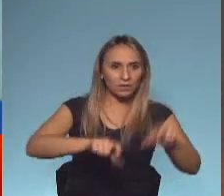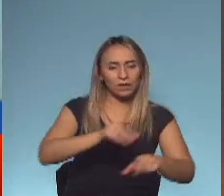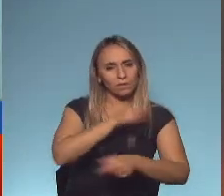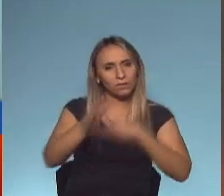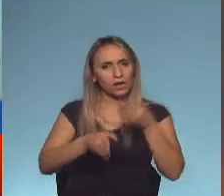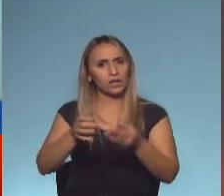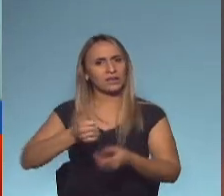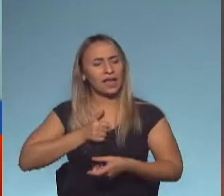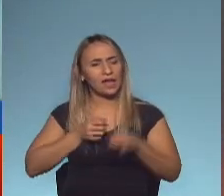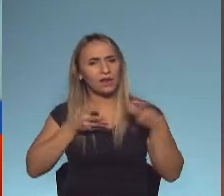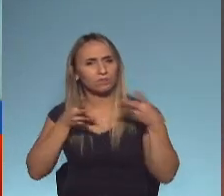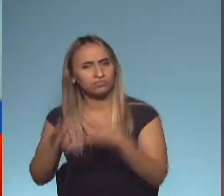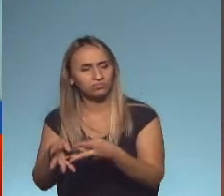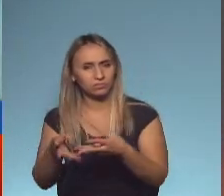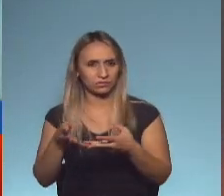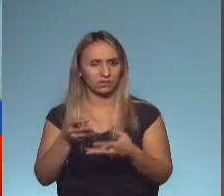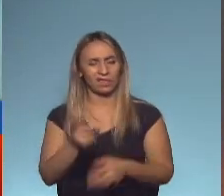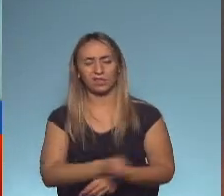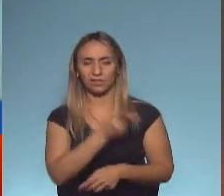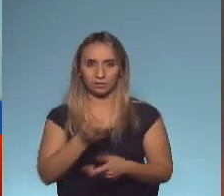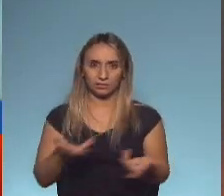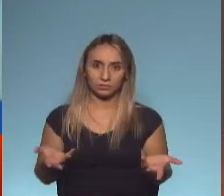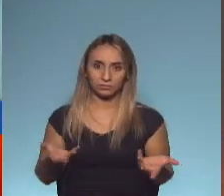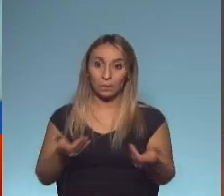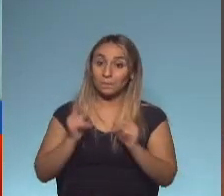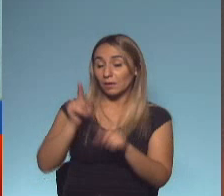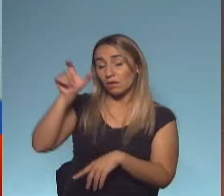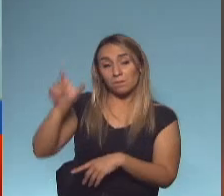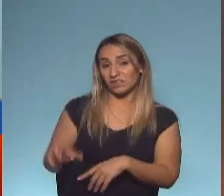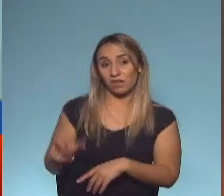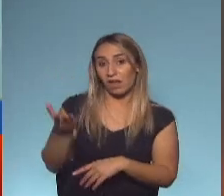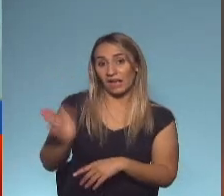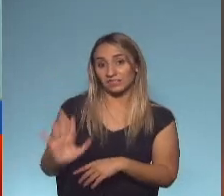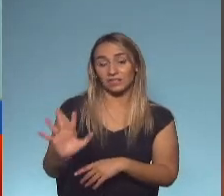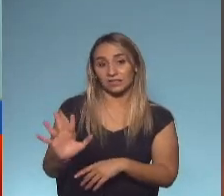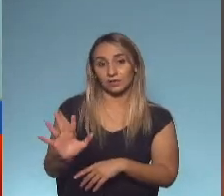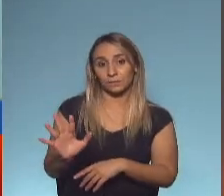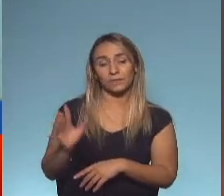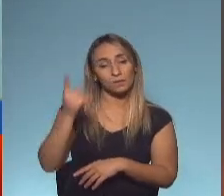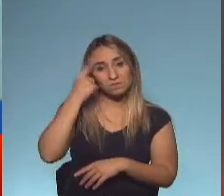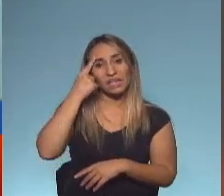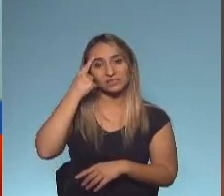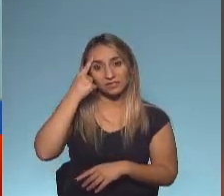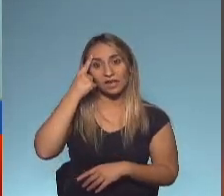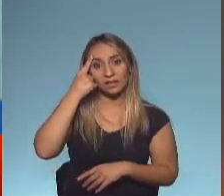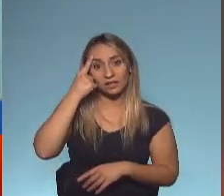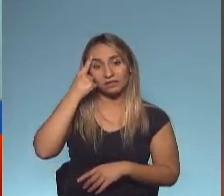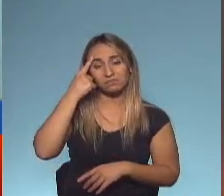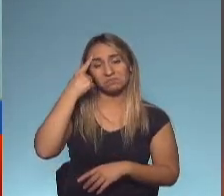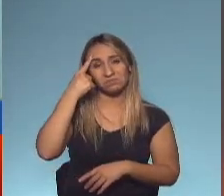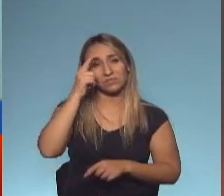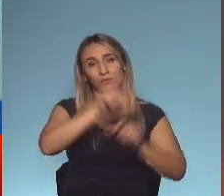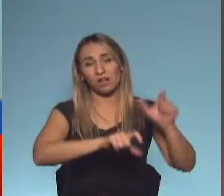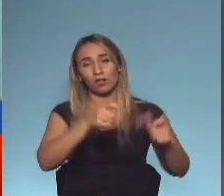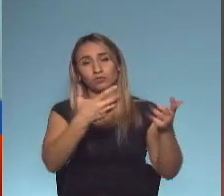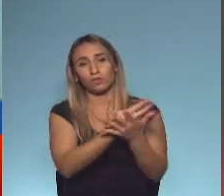estuvieron. Acabamos de escuchar el típico ejemplo de una persona que piensa en los que sufrieron